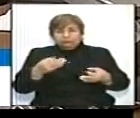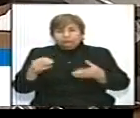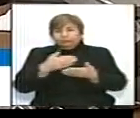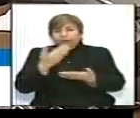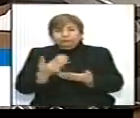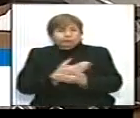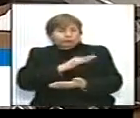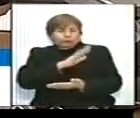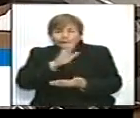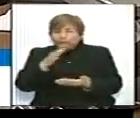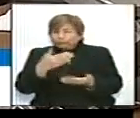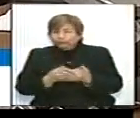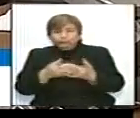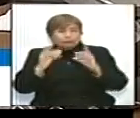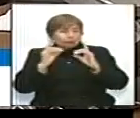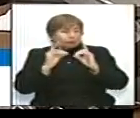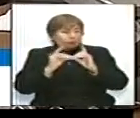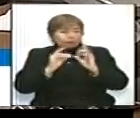las condiciones